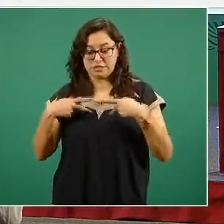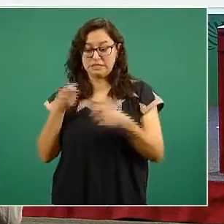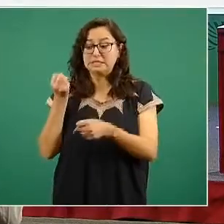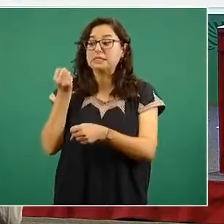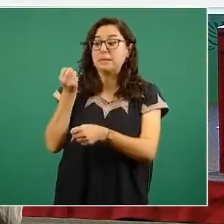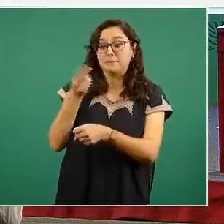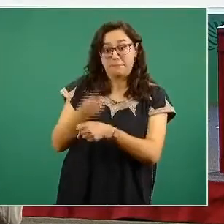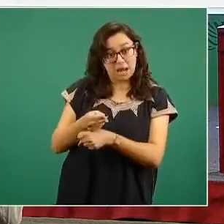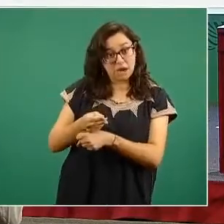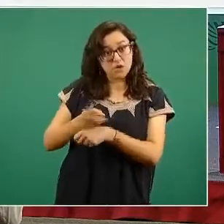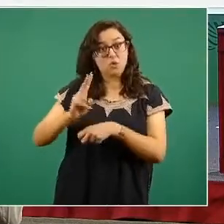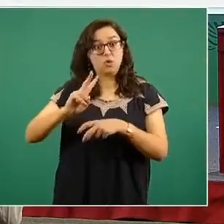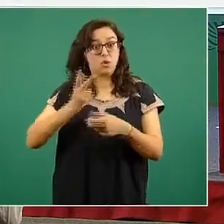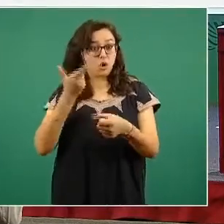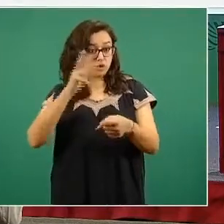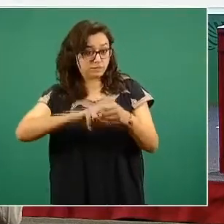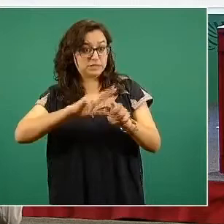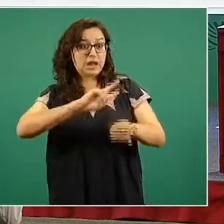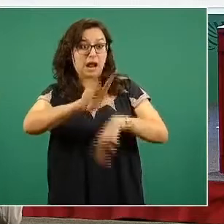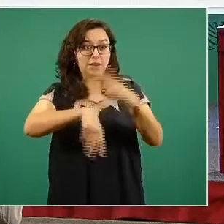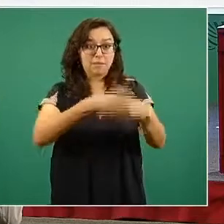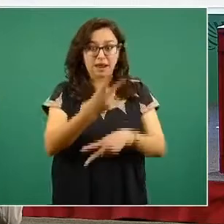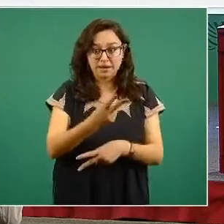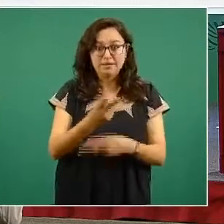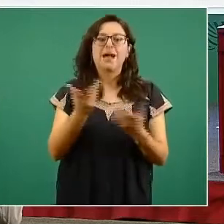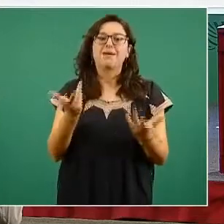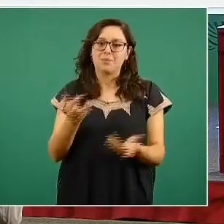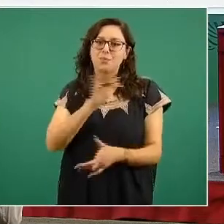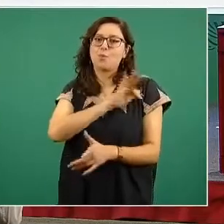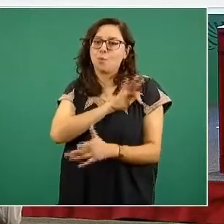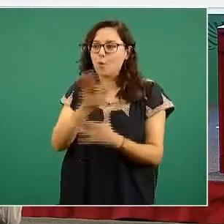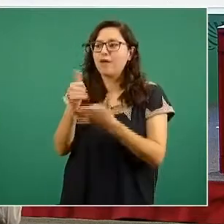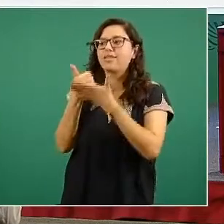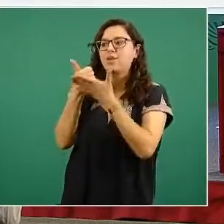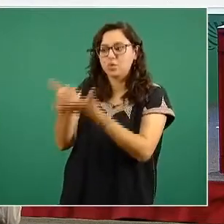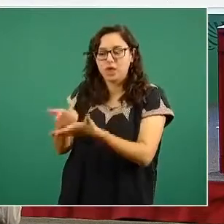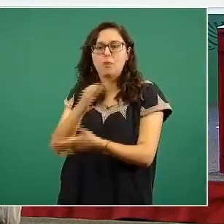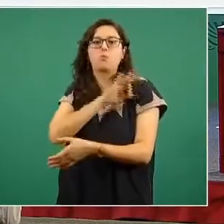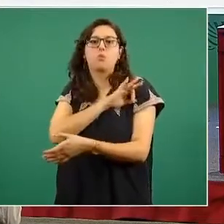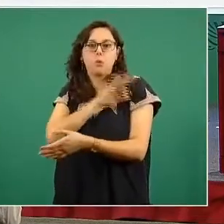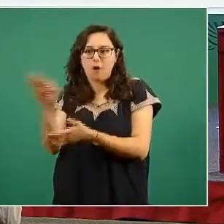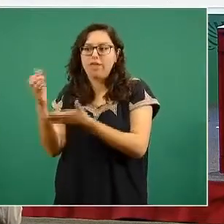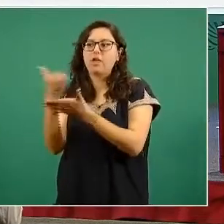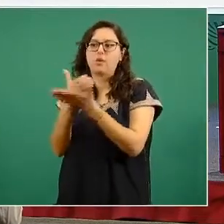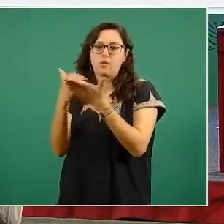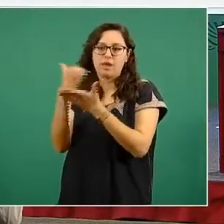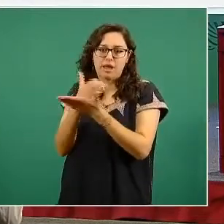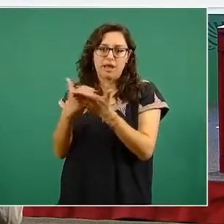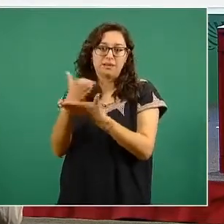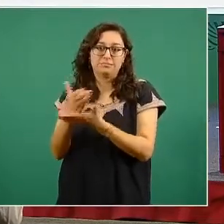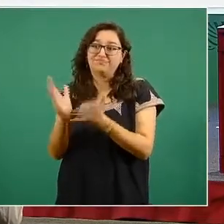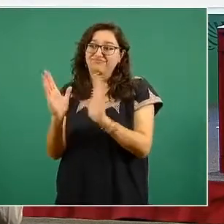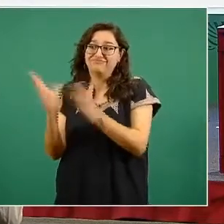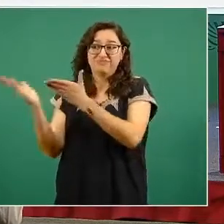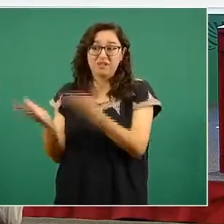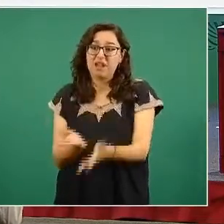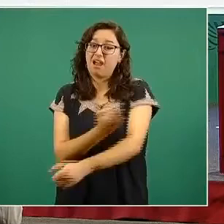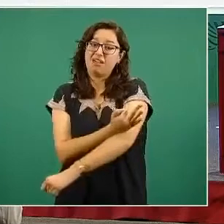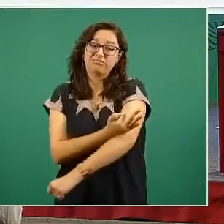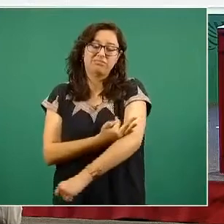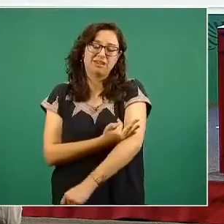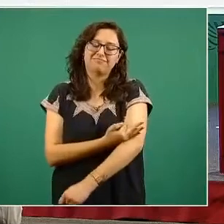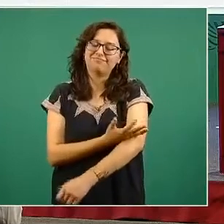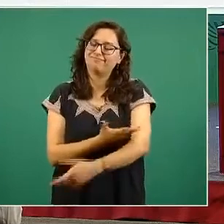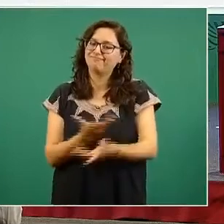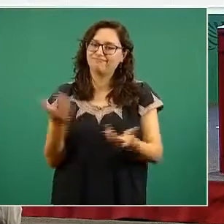uso de anticoagulante, que puede cambiar significativamente el pronóstico de las personas. El mensaje muy claro es: no